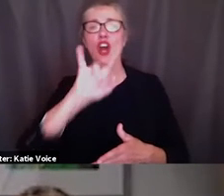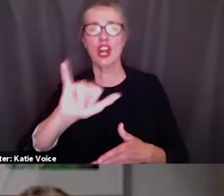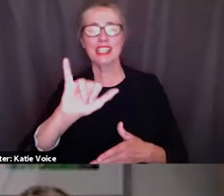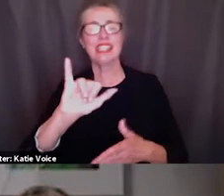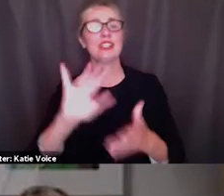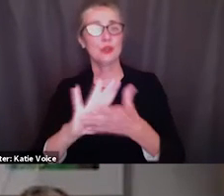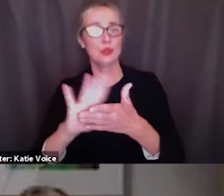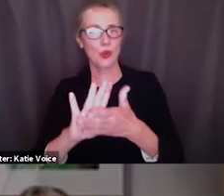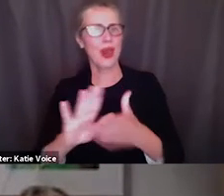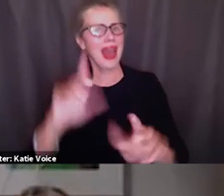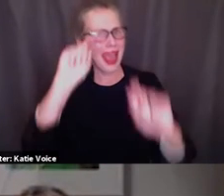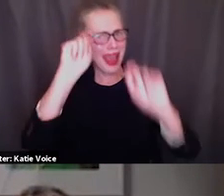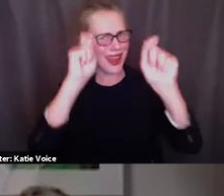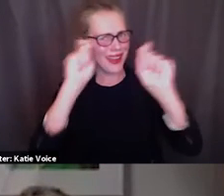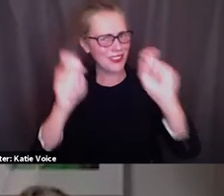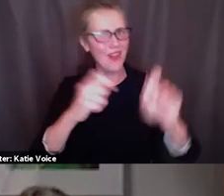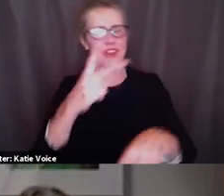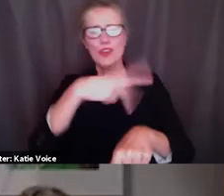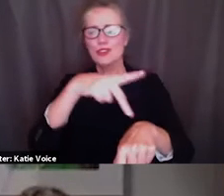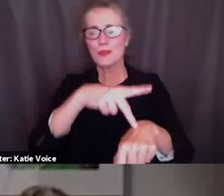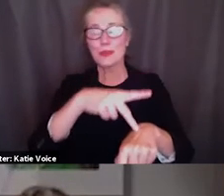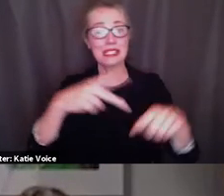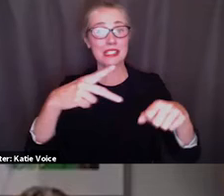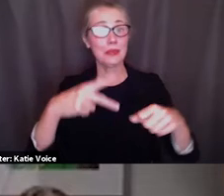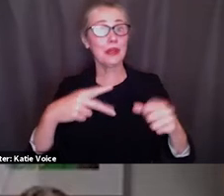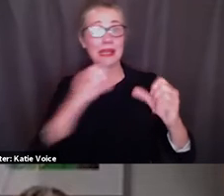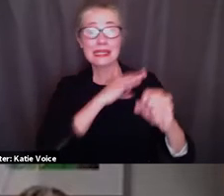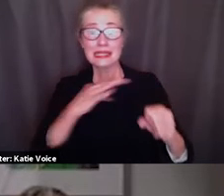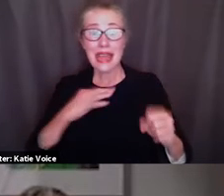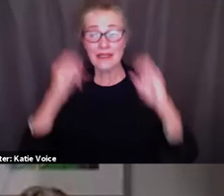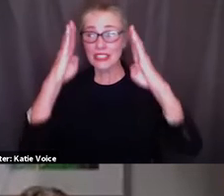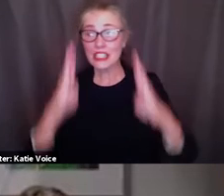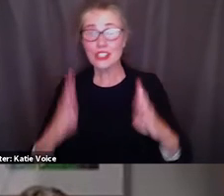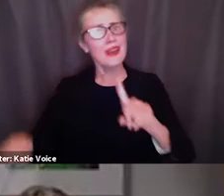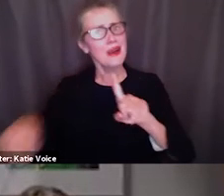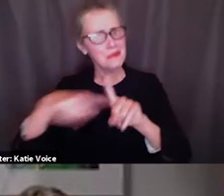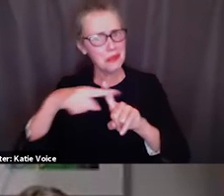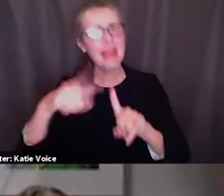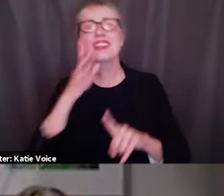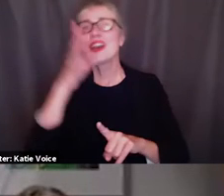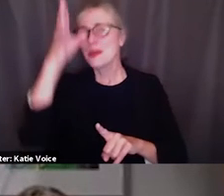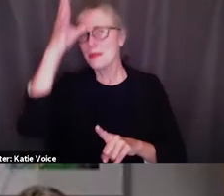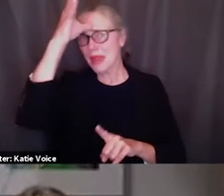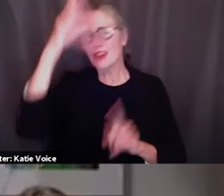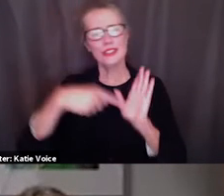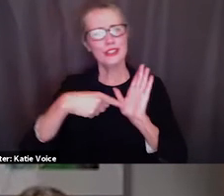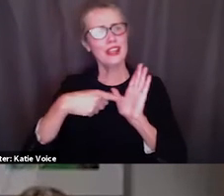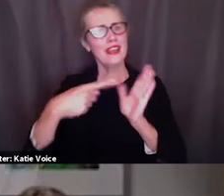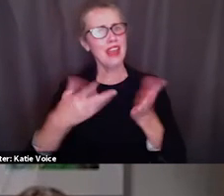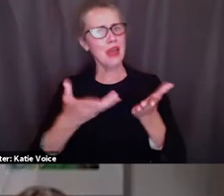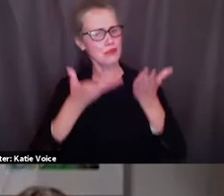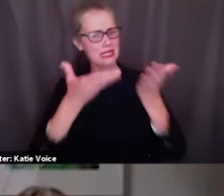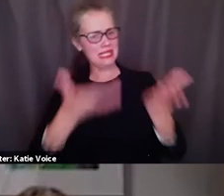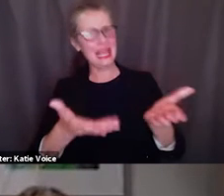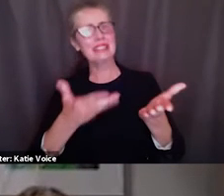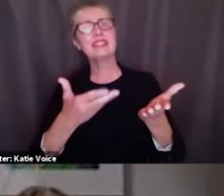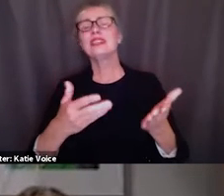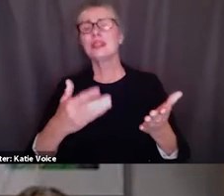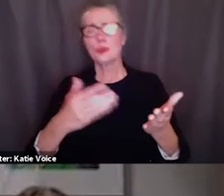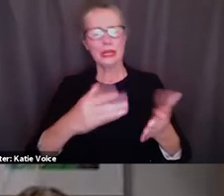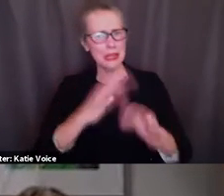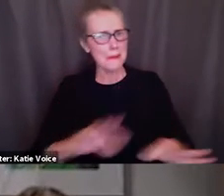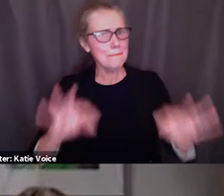el personal y los padres por presentar esta información tan importante y asegurar, como dijo la doctora Maldonado, que